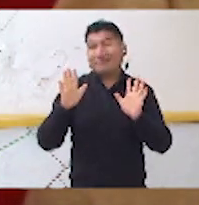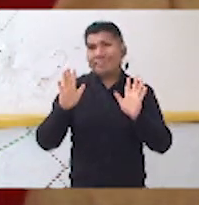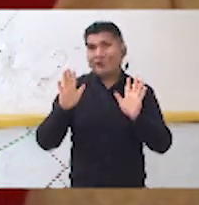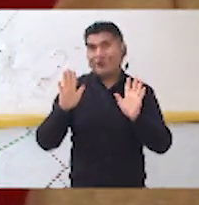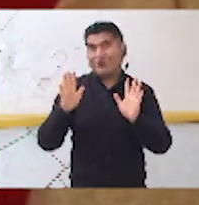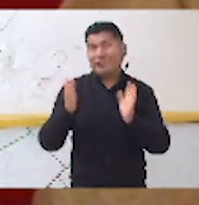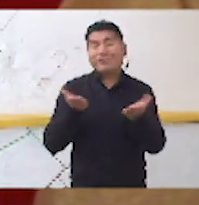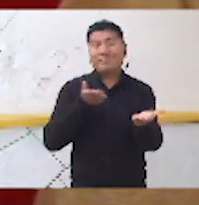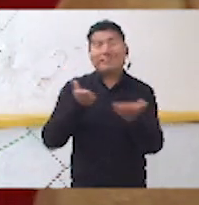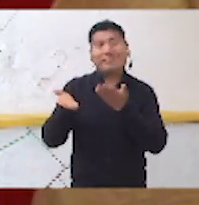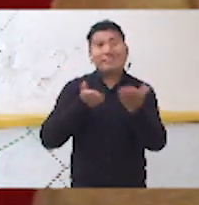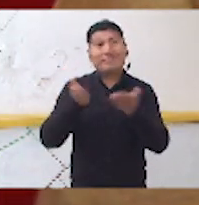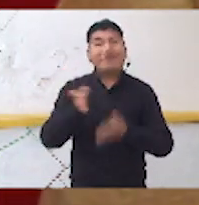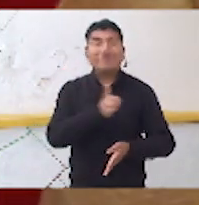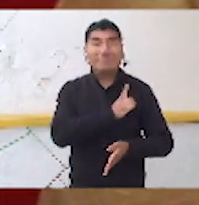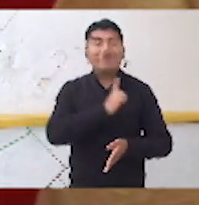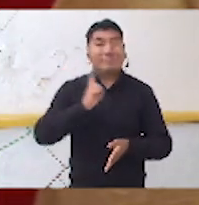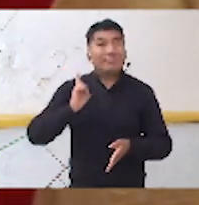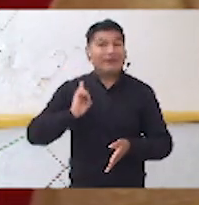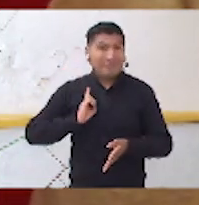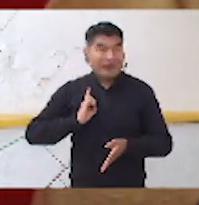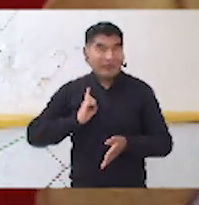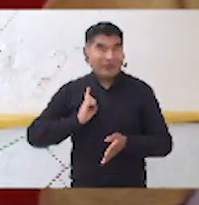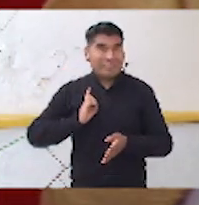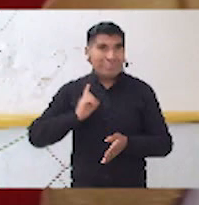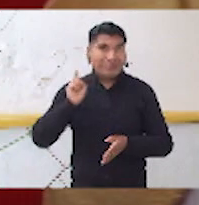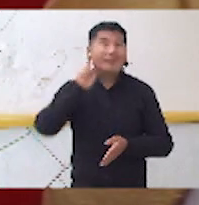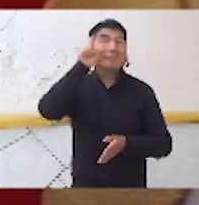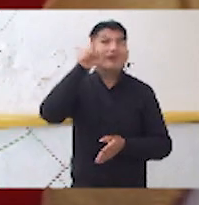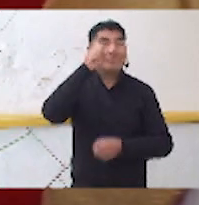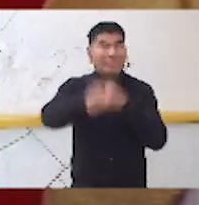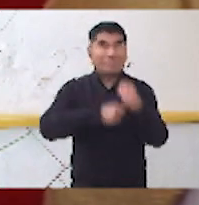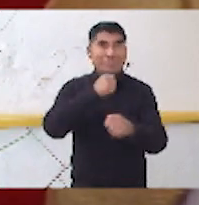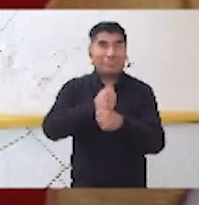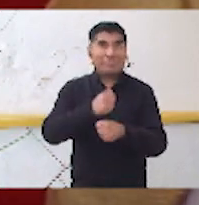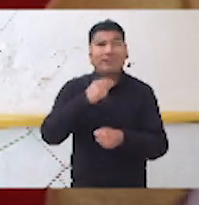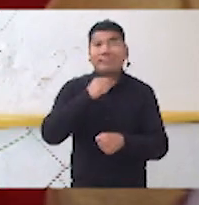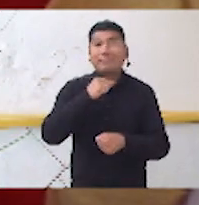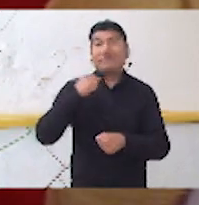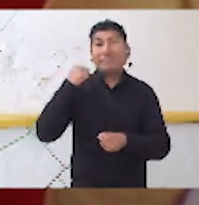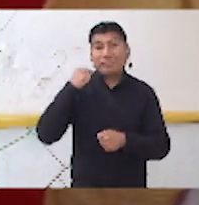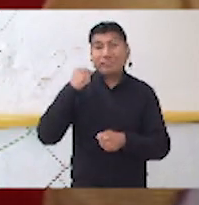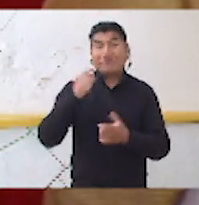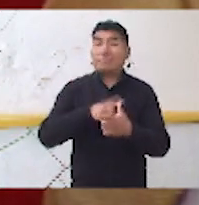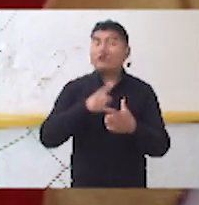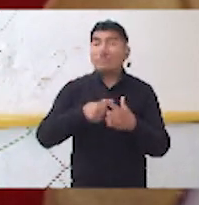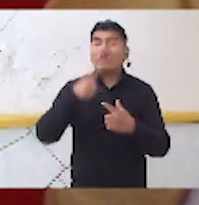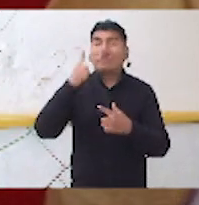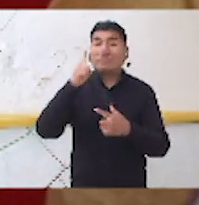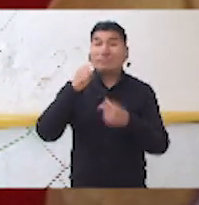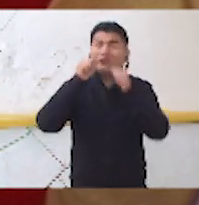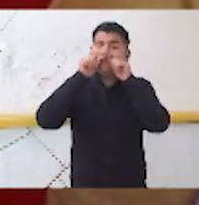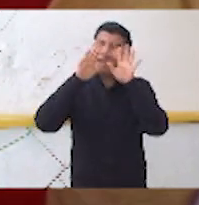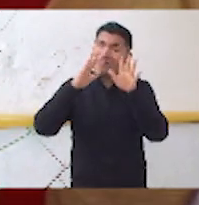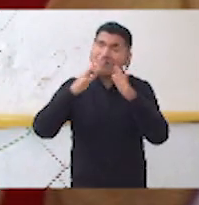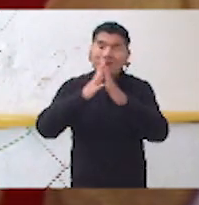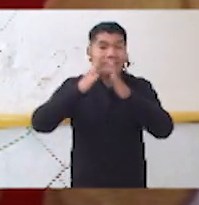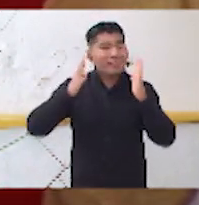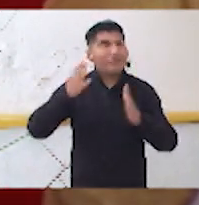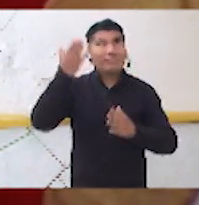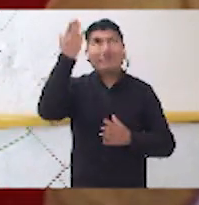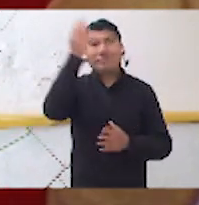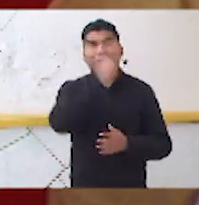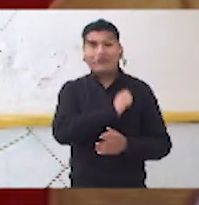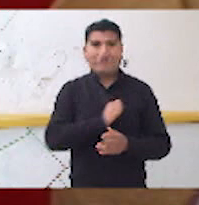serán consagrados diáconos y al año sacerdotes. Entonces, una bendición grande del Señor.